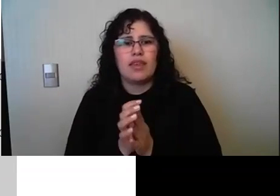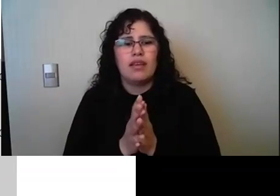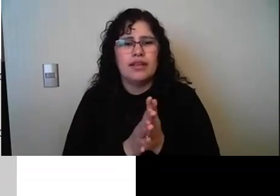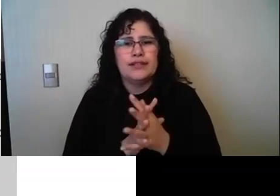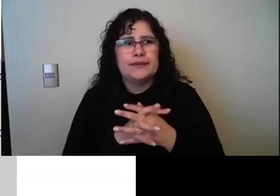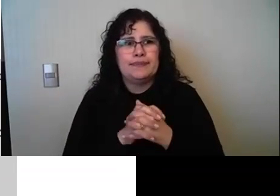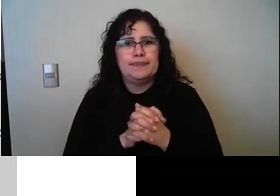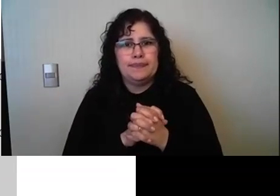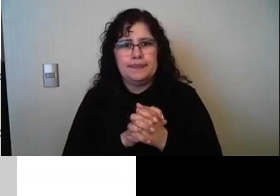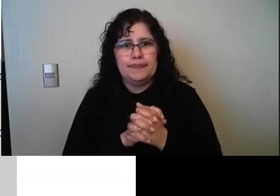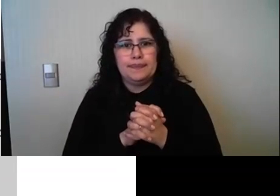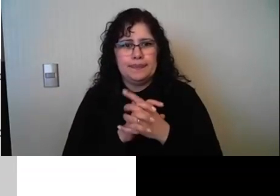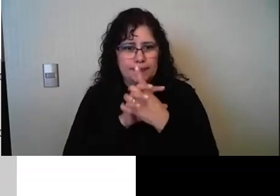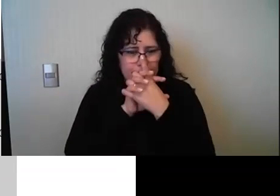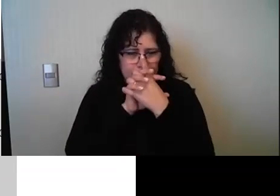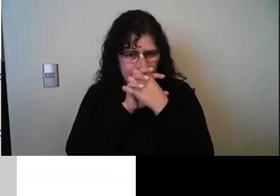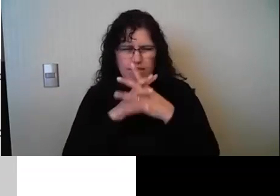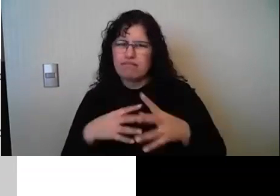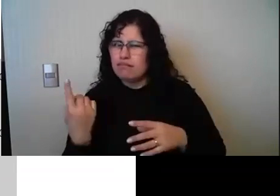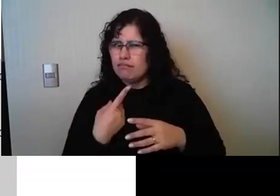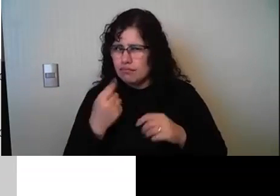y deberíamos poder deducir